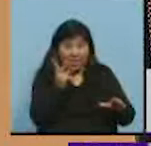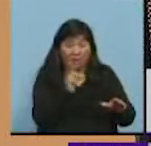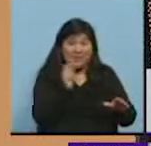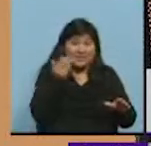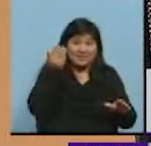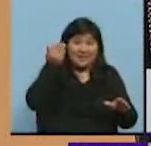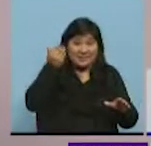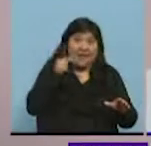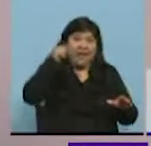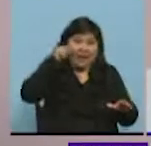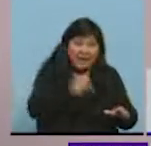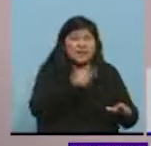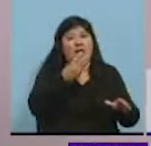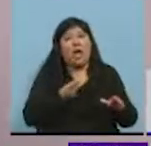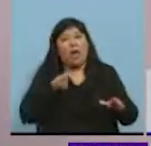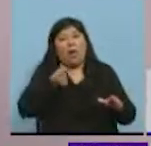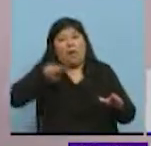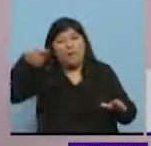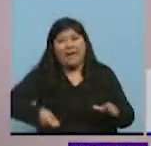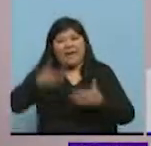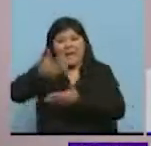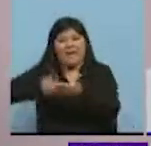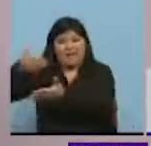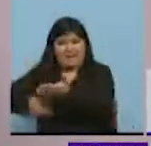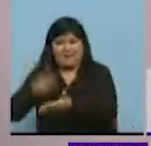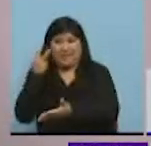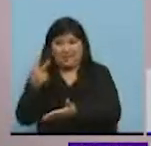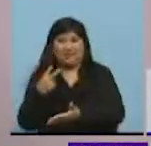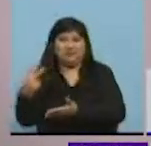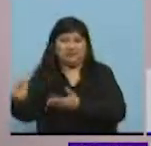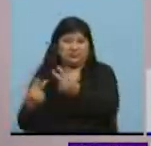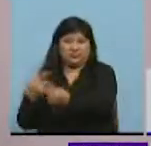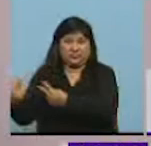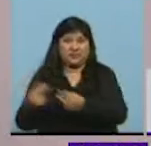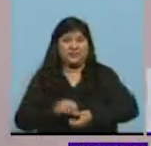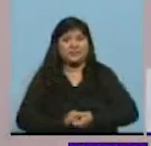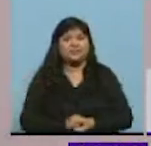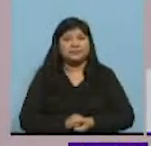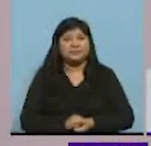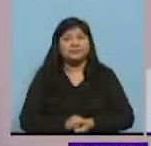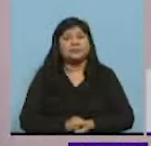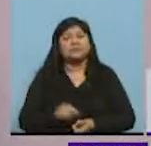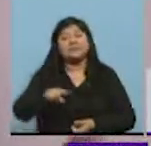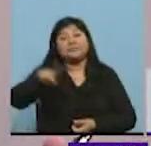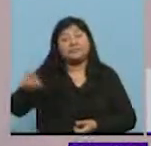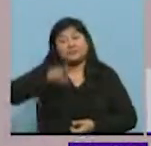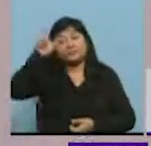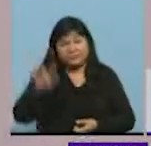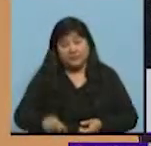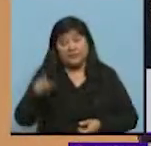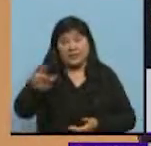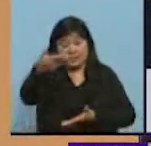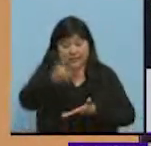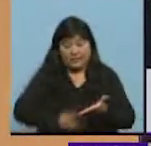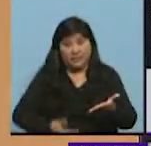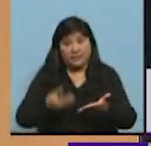queda claro entonces la señora que ha recibido las dos boletas que pague la que tiene vencimiento ahora en agosto es la de septiembre